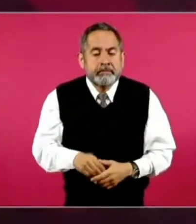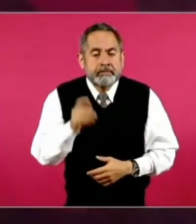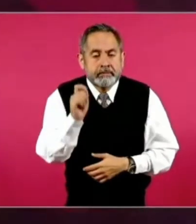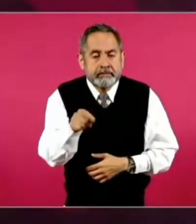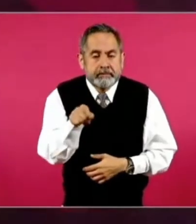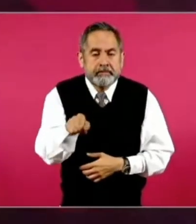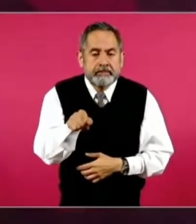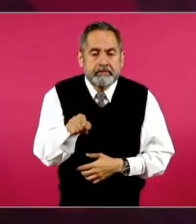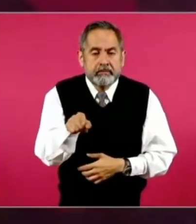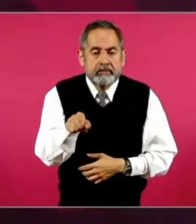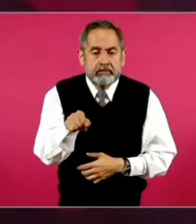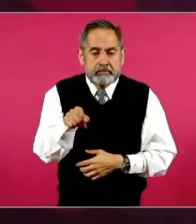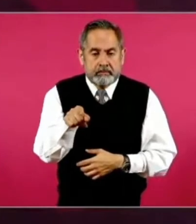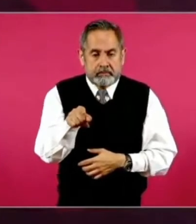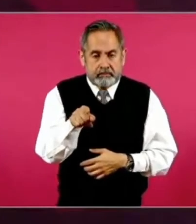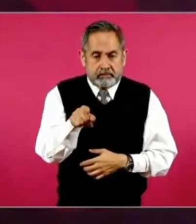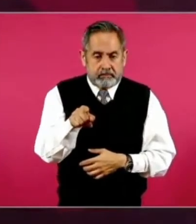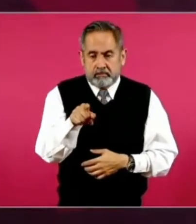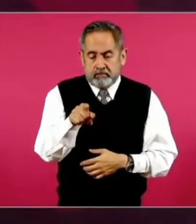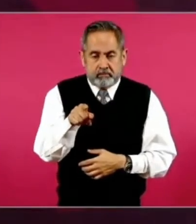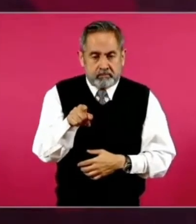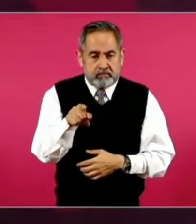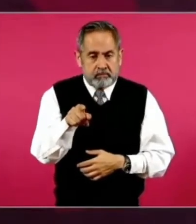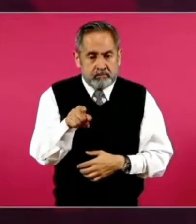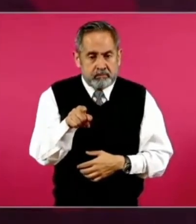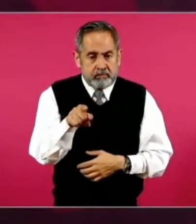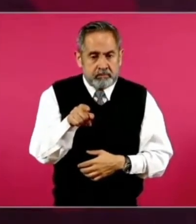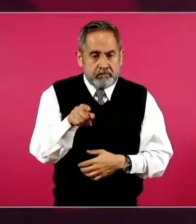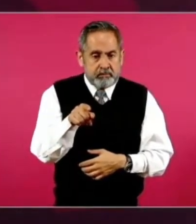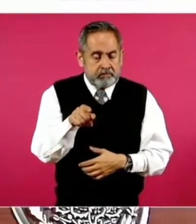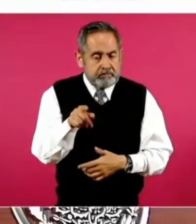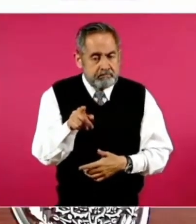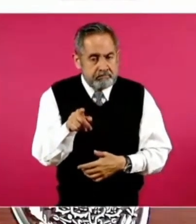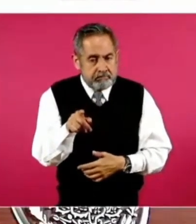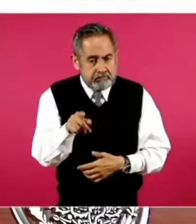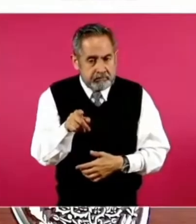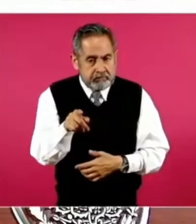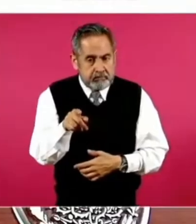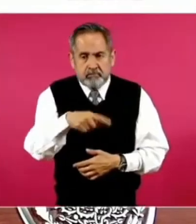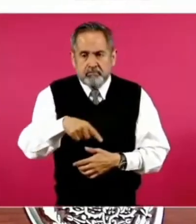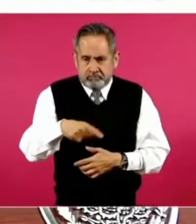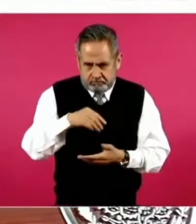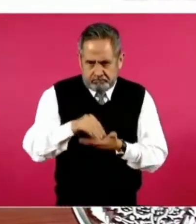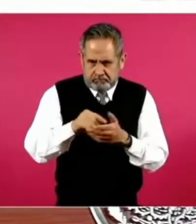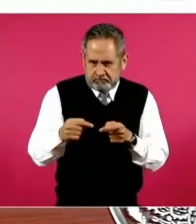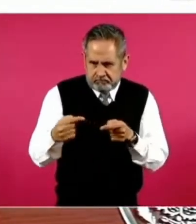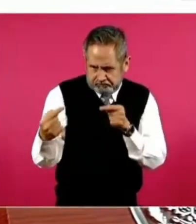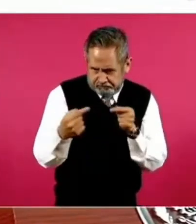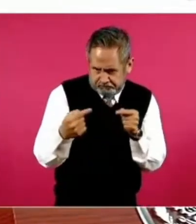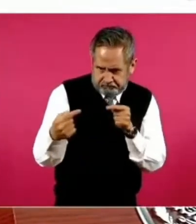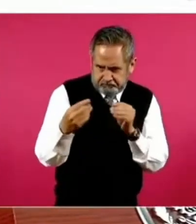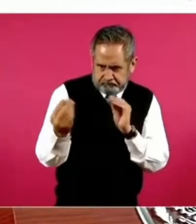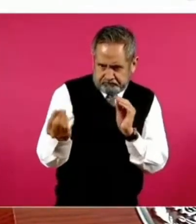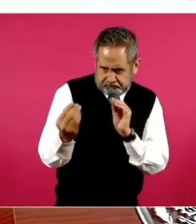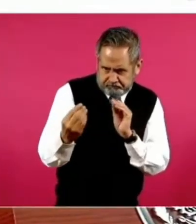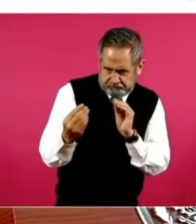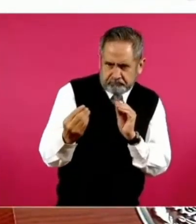que se mantenga el debate sobre estos